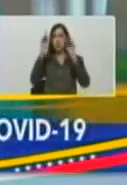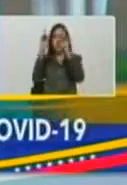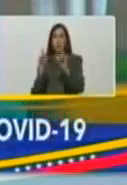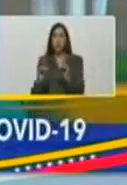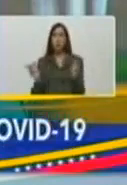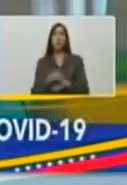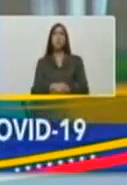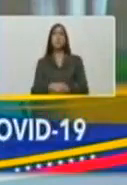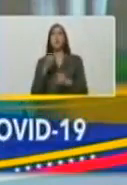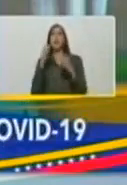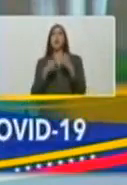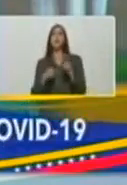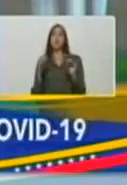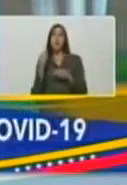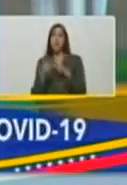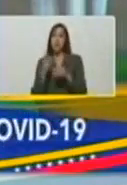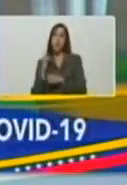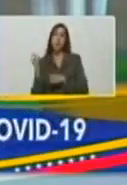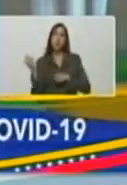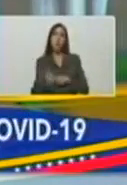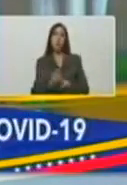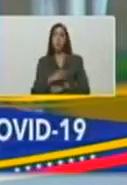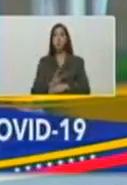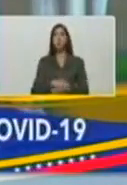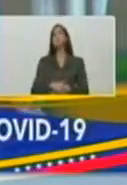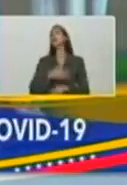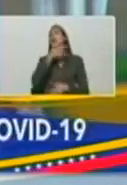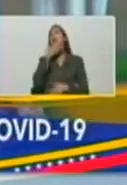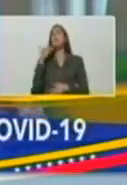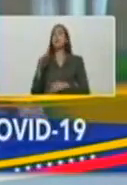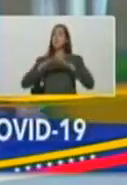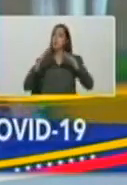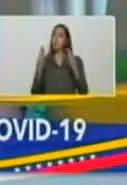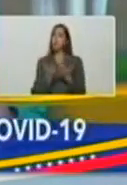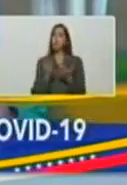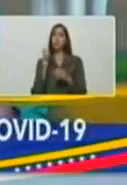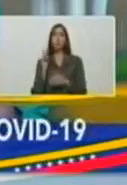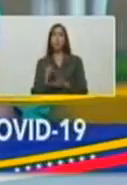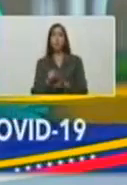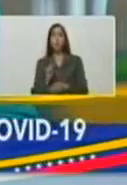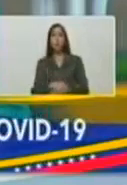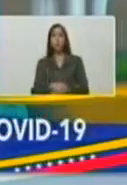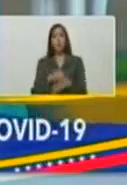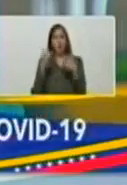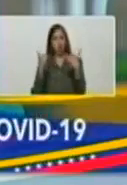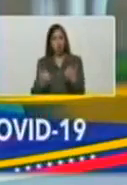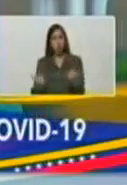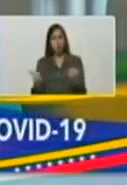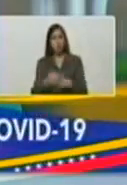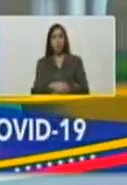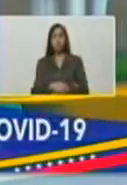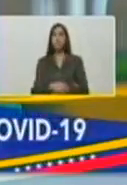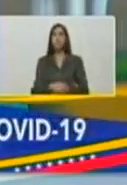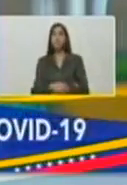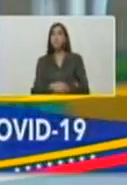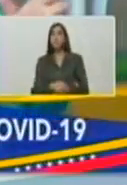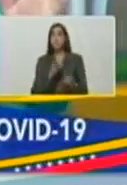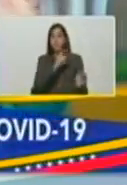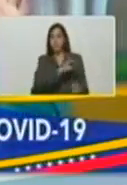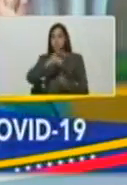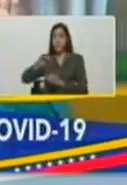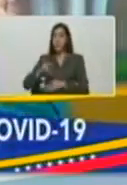es la final de las grandes ligas. El mejor béisbol del mundo. Por ahora. Ahora, uno